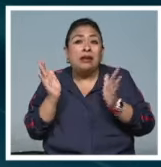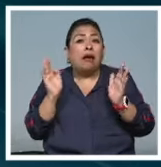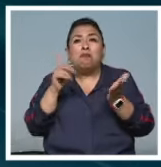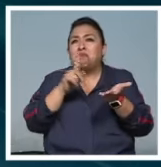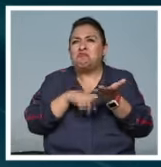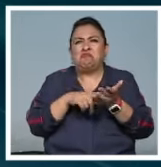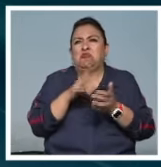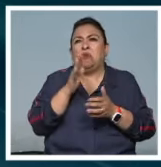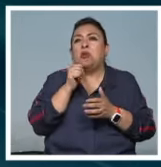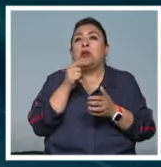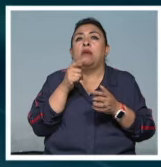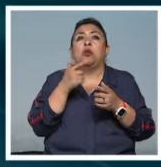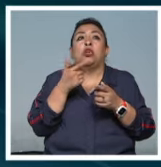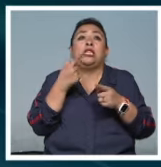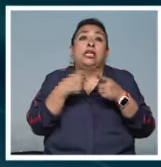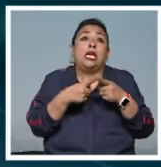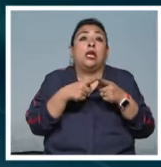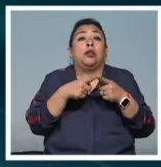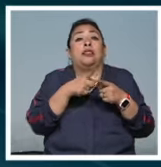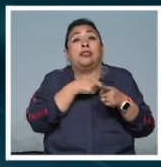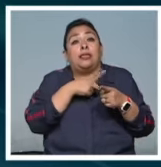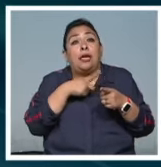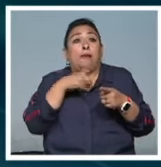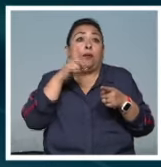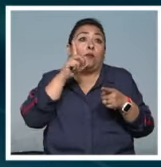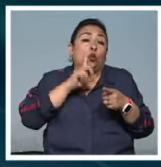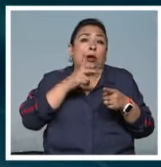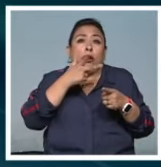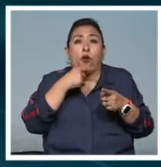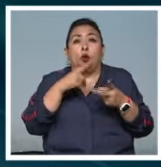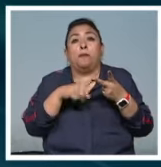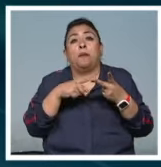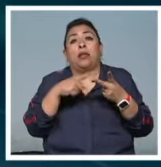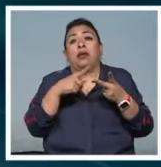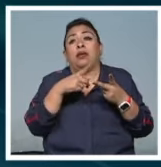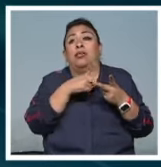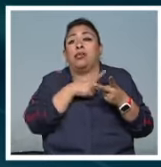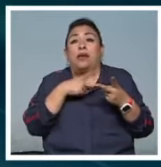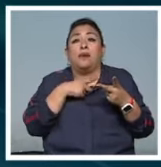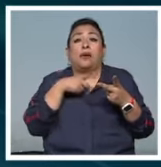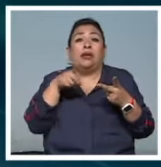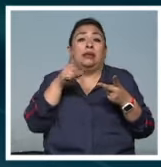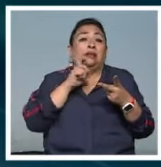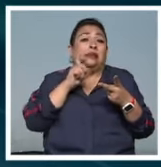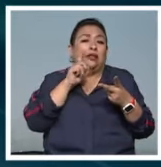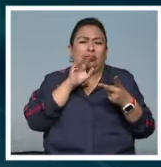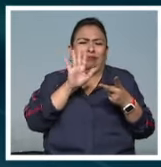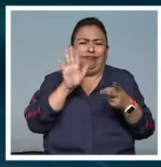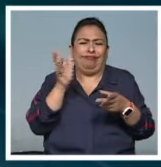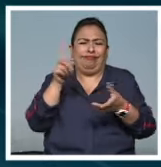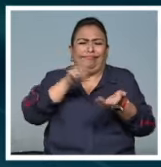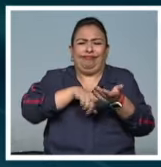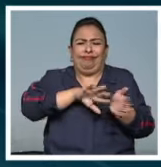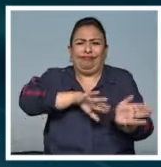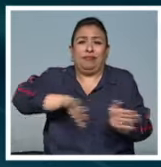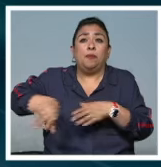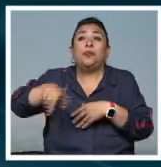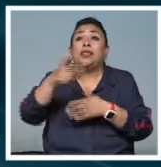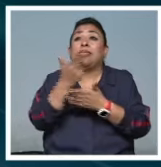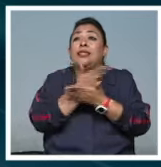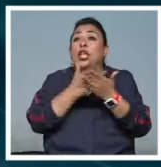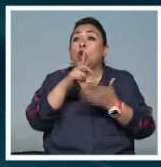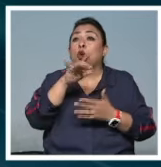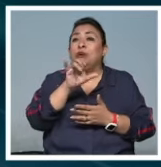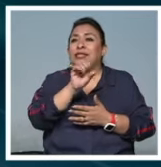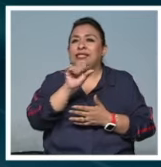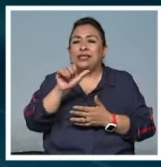caben géneros, no caben orientaciones sexuales, no cabe nada. La historia se desarrolla con las ilustraciones de Luis San